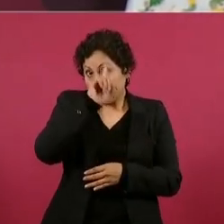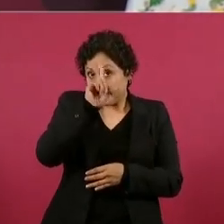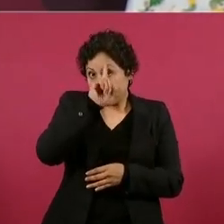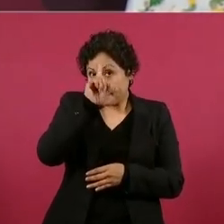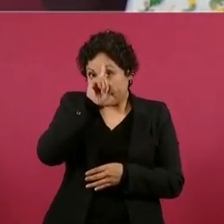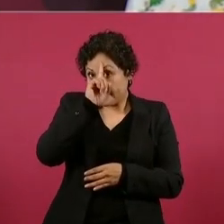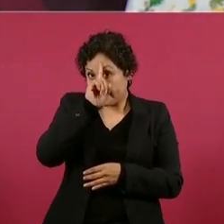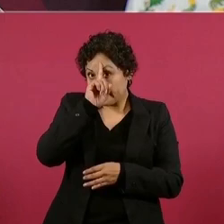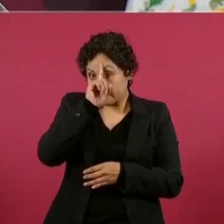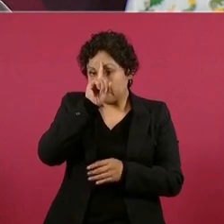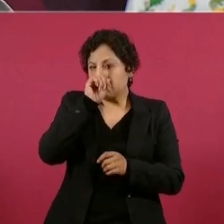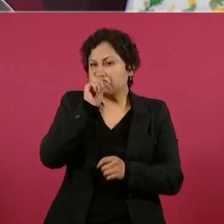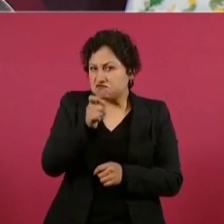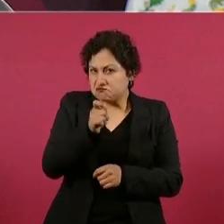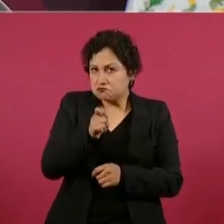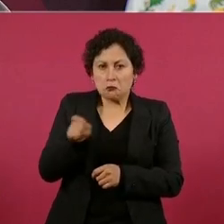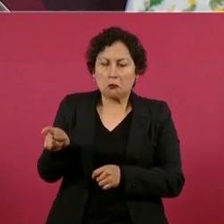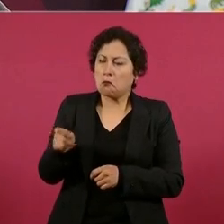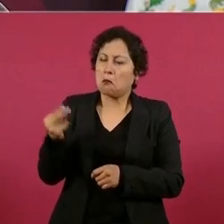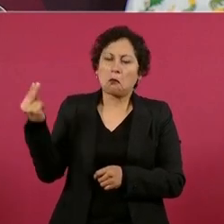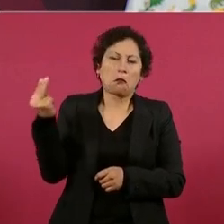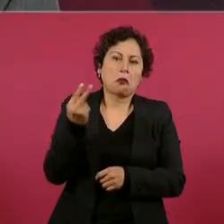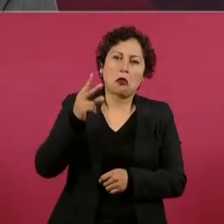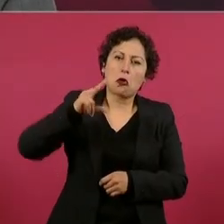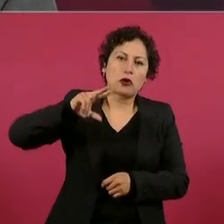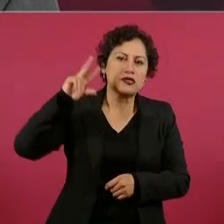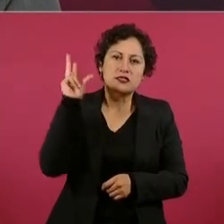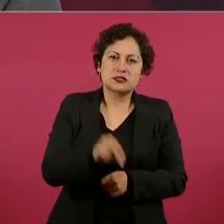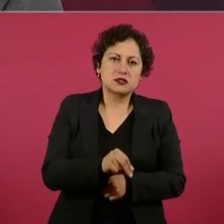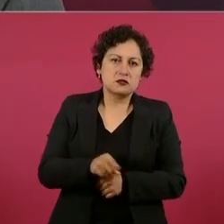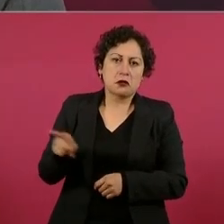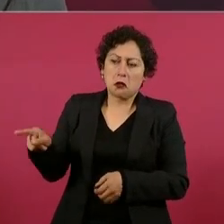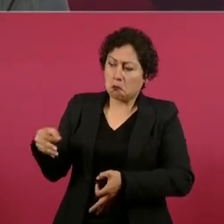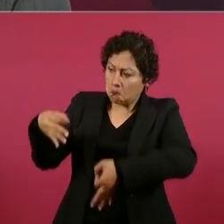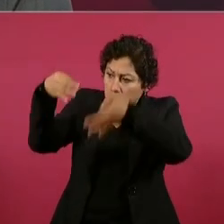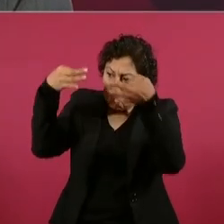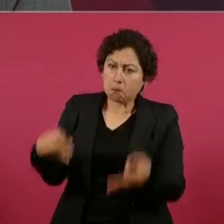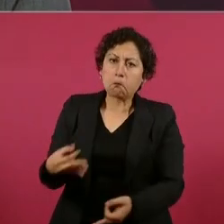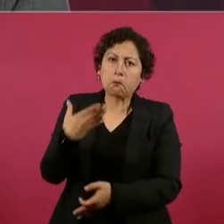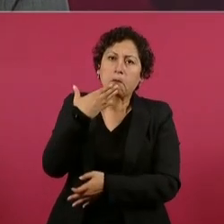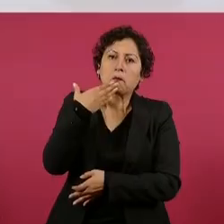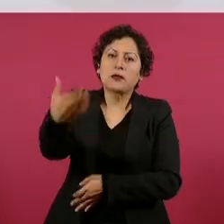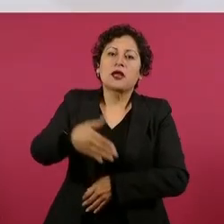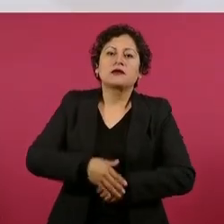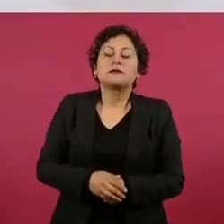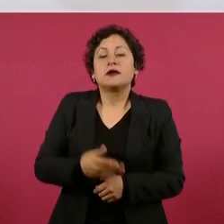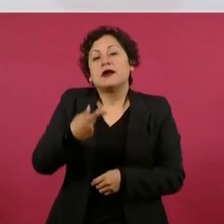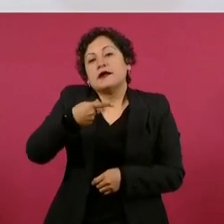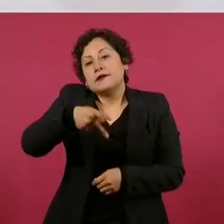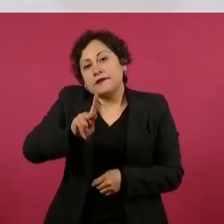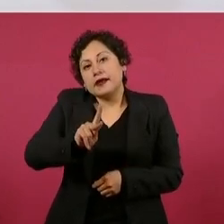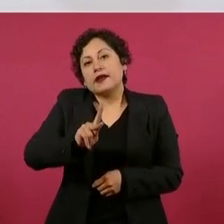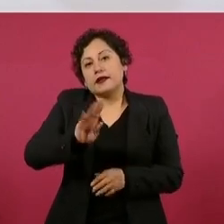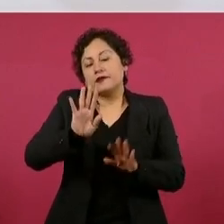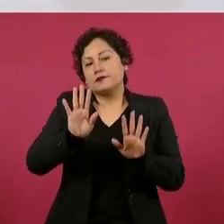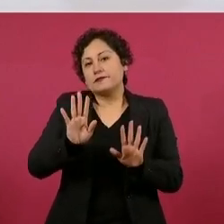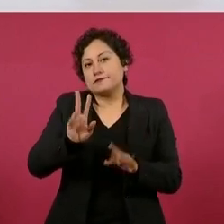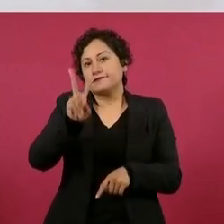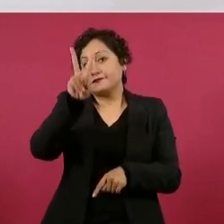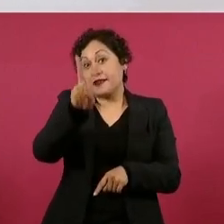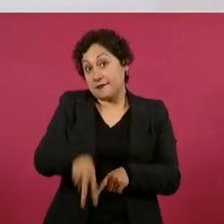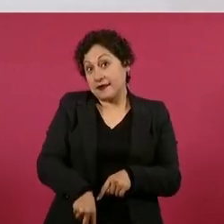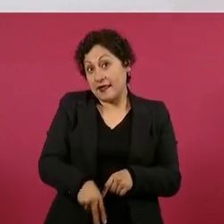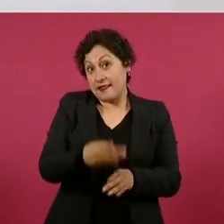ninguna recomendación. Ella está bien formada, pero en general a los políticos, sobre todo a los jóvenes, es